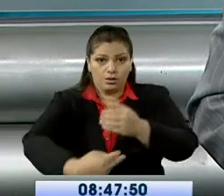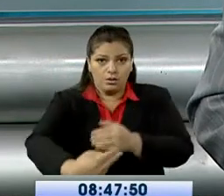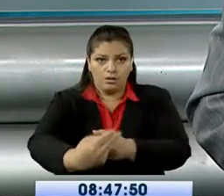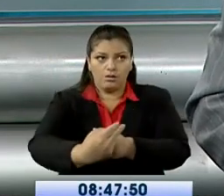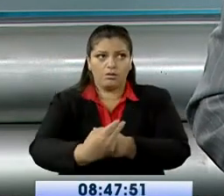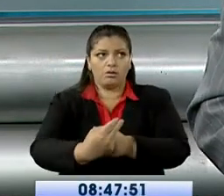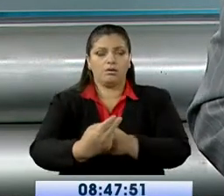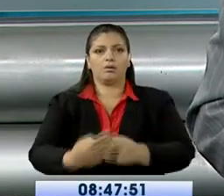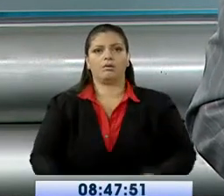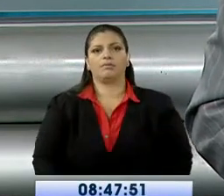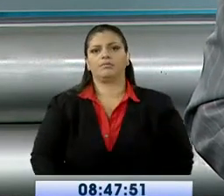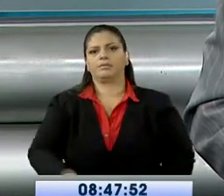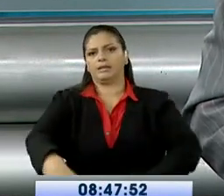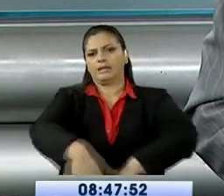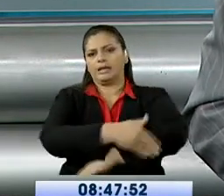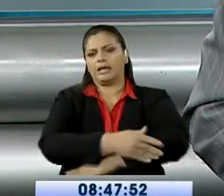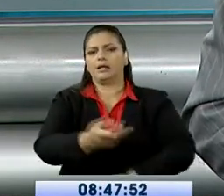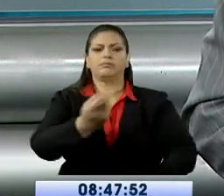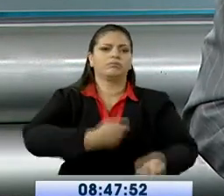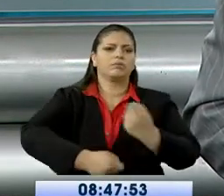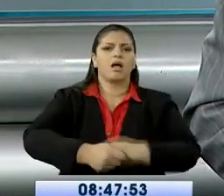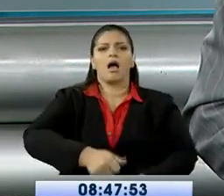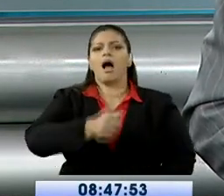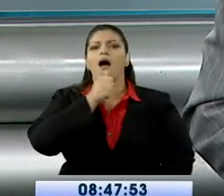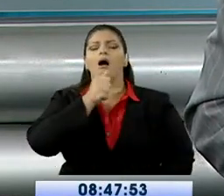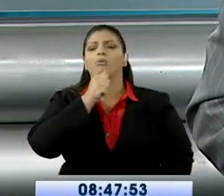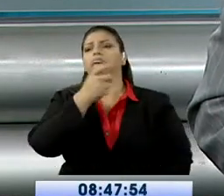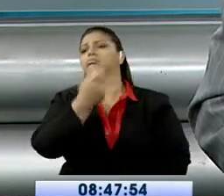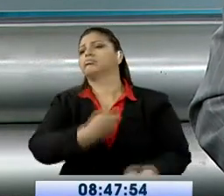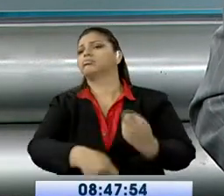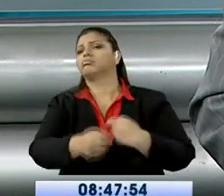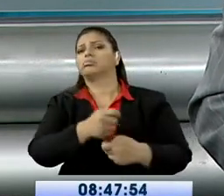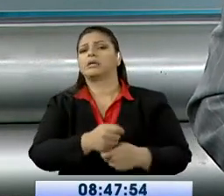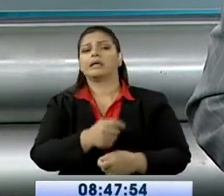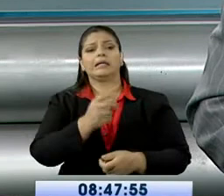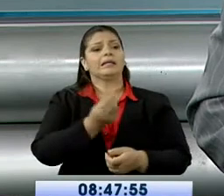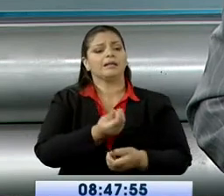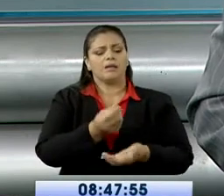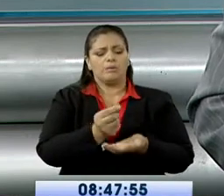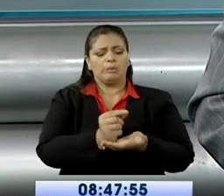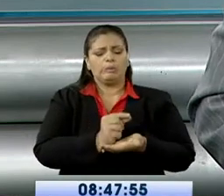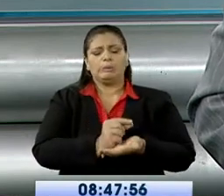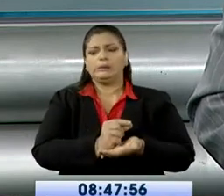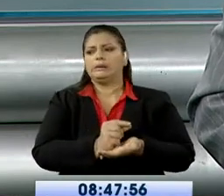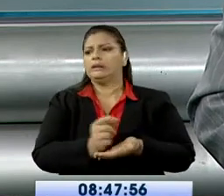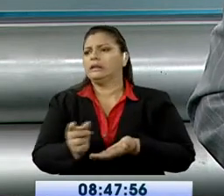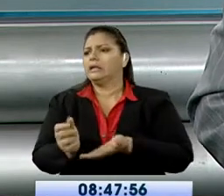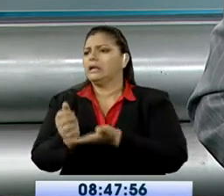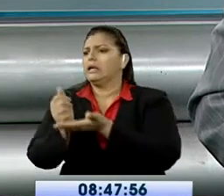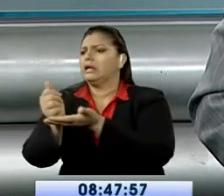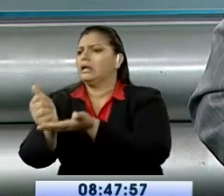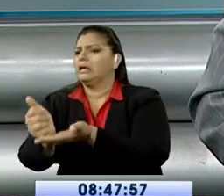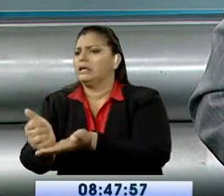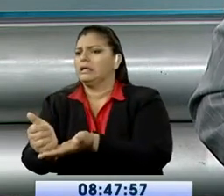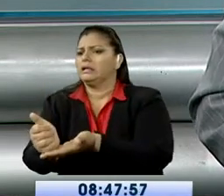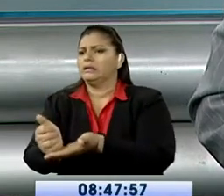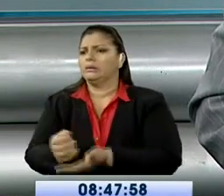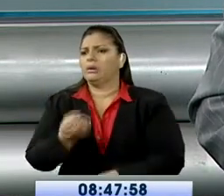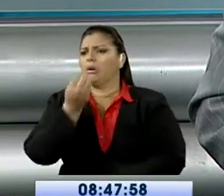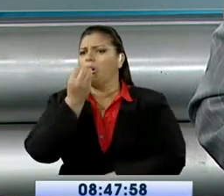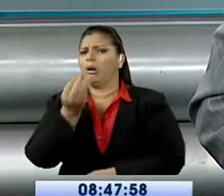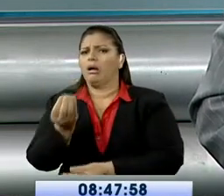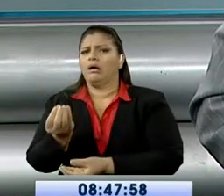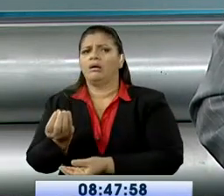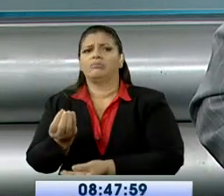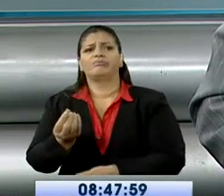con agua en la calle, y lo poco que gana apenas les alcanza para medio alimentarse.